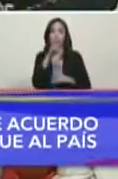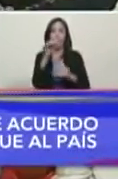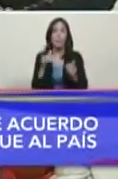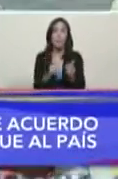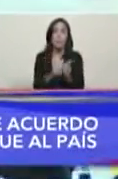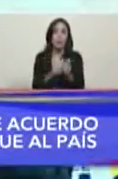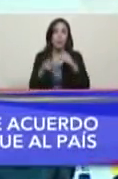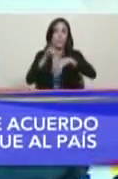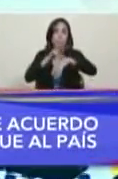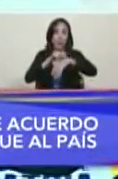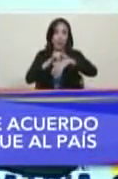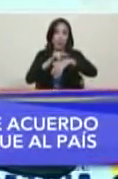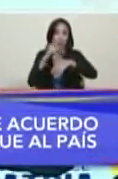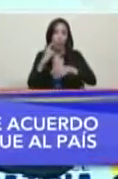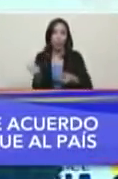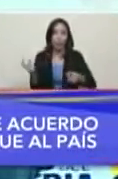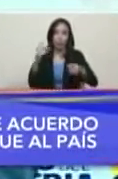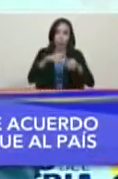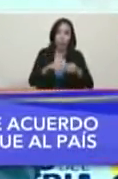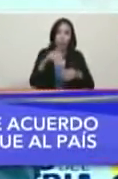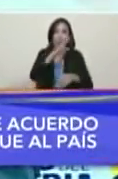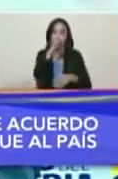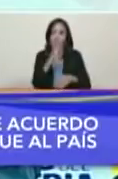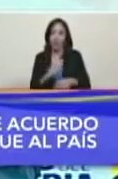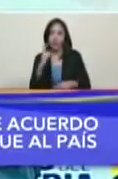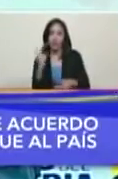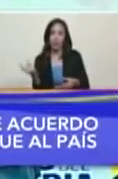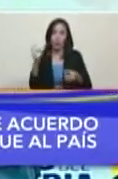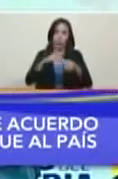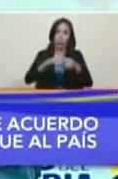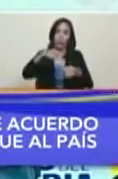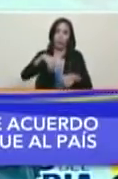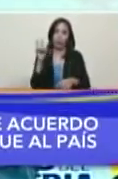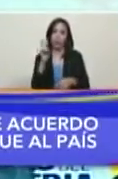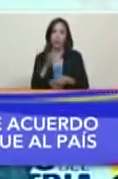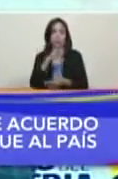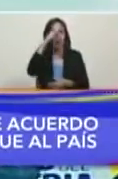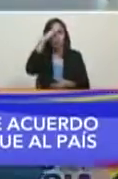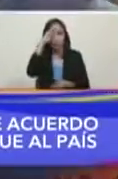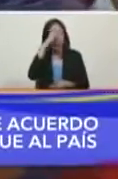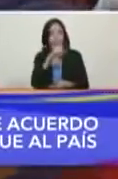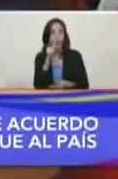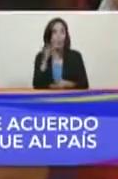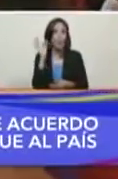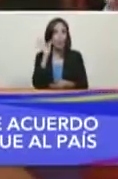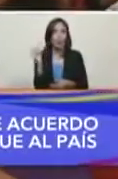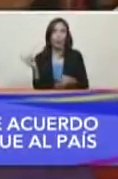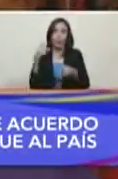nuevos médicos que se incorporan y llegan de Brasil, médicos